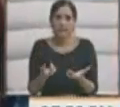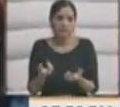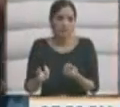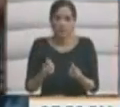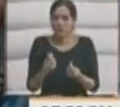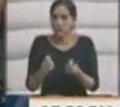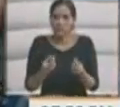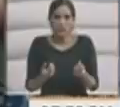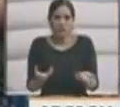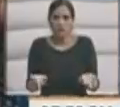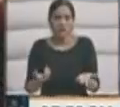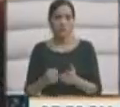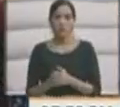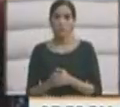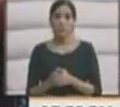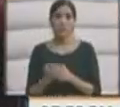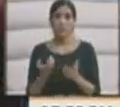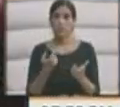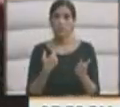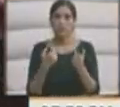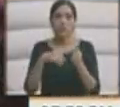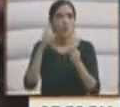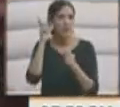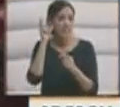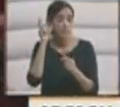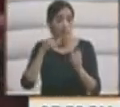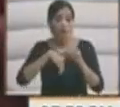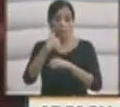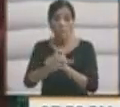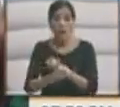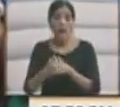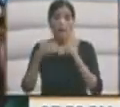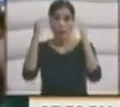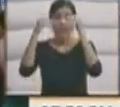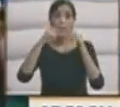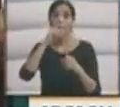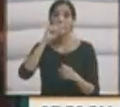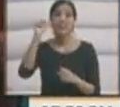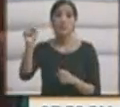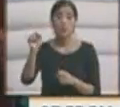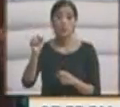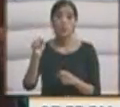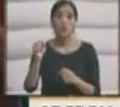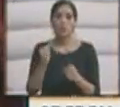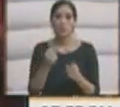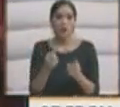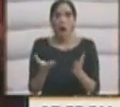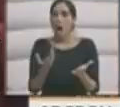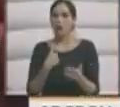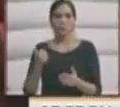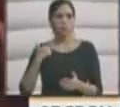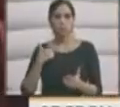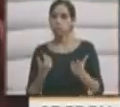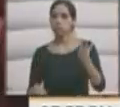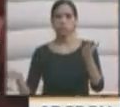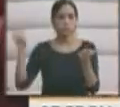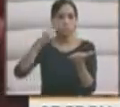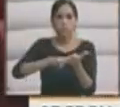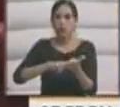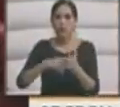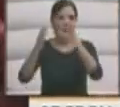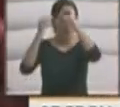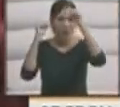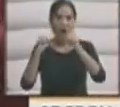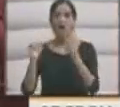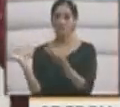para venirme a mí. Entonces, a lo que oí el plan de nuestro comandante Maduro, nos vinimos. Y fuimos a la embajada, nos trataron muy bien